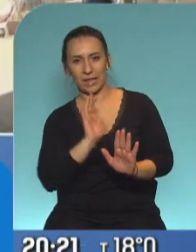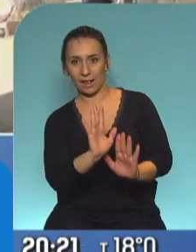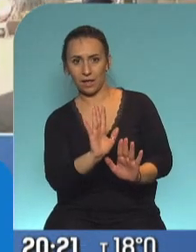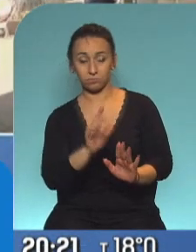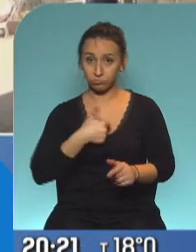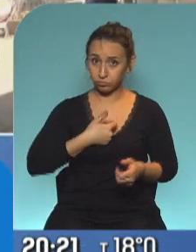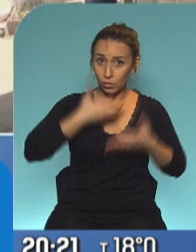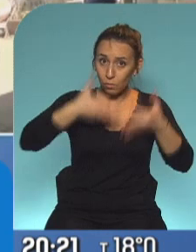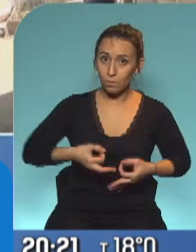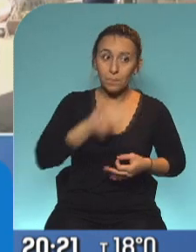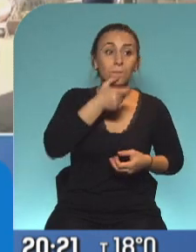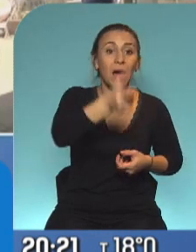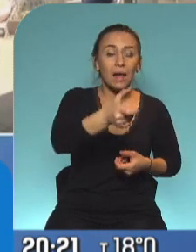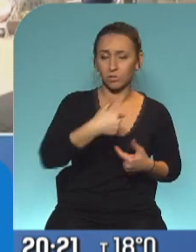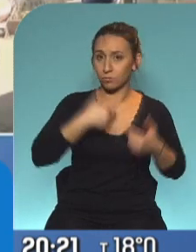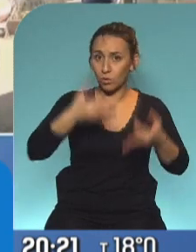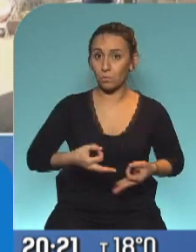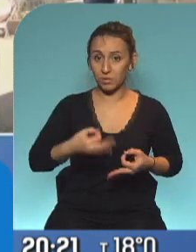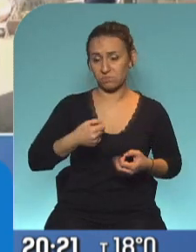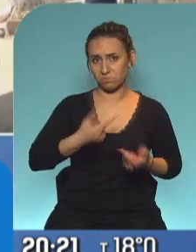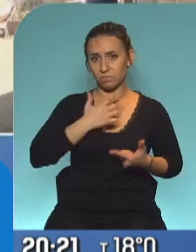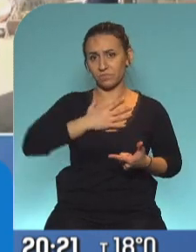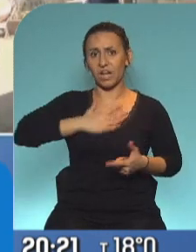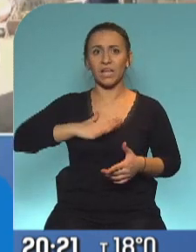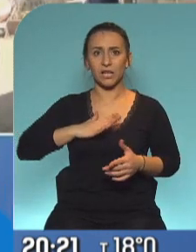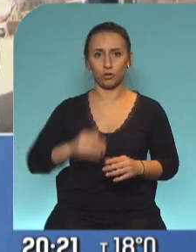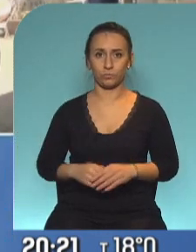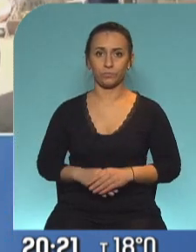que empeñé con ellos. Y eso me da una enorme tranquilidad.